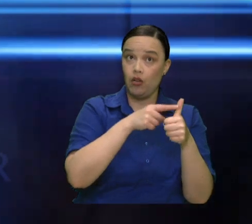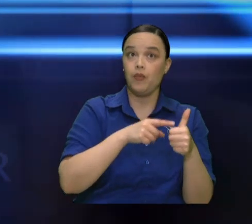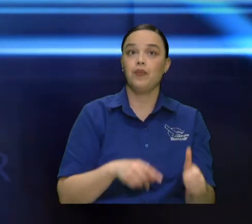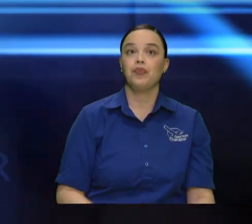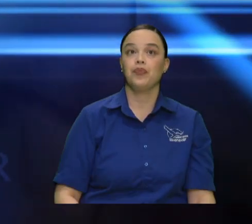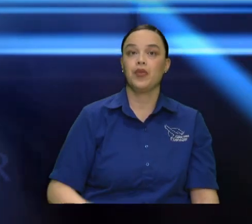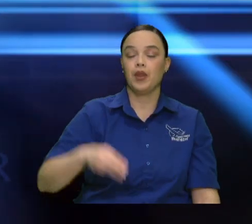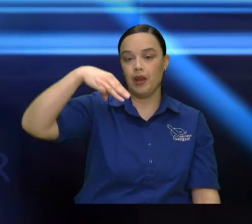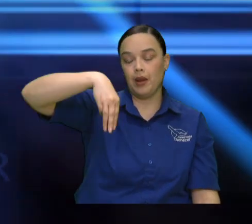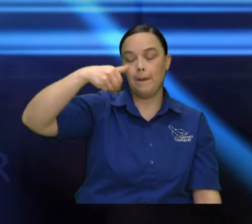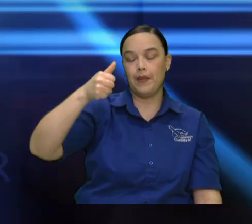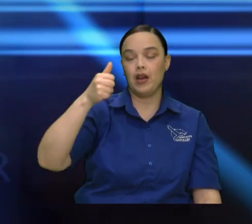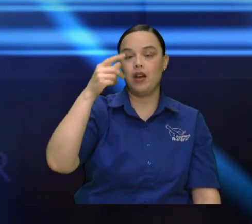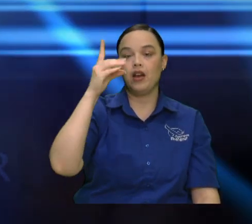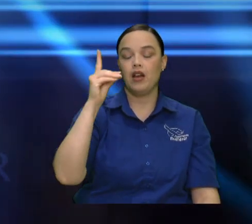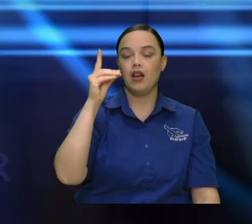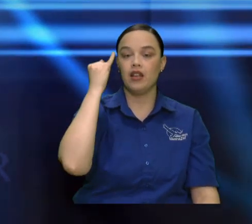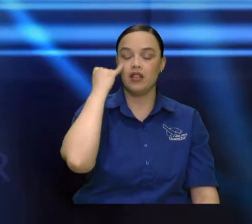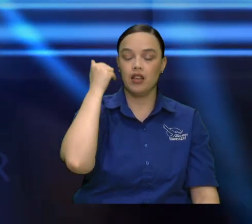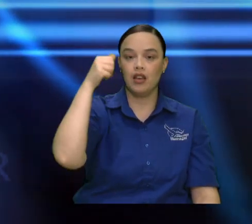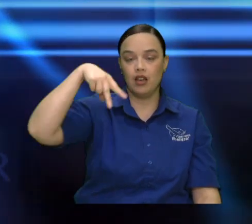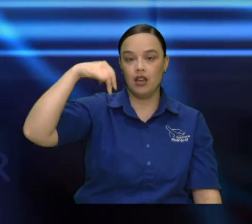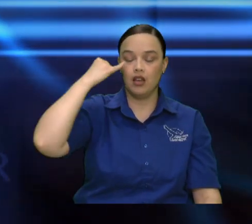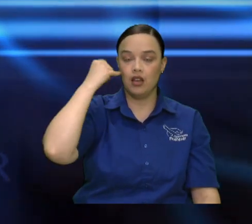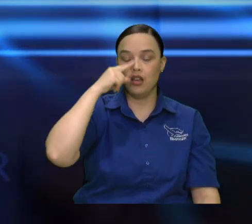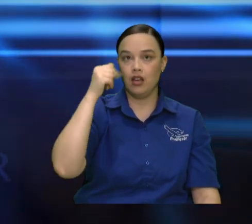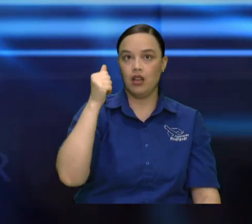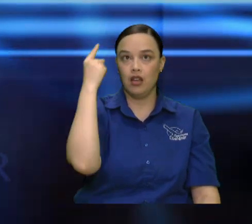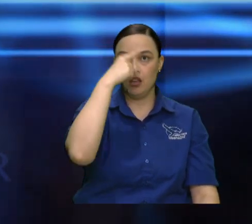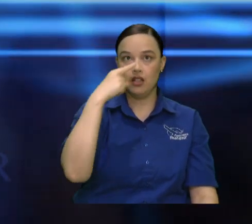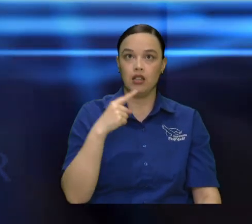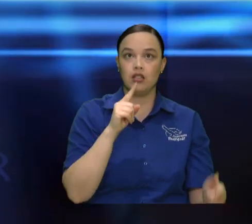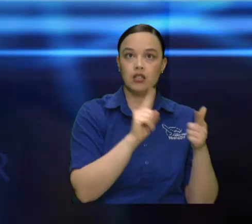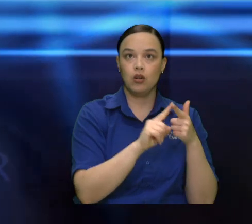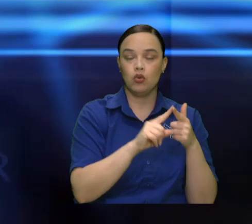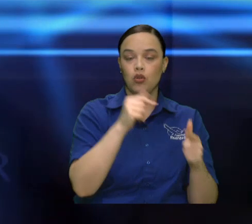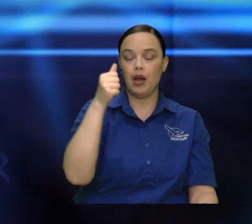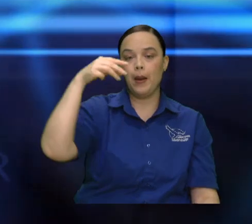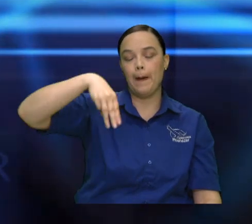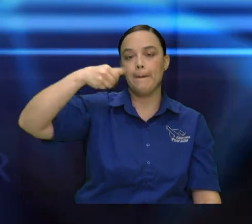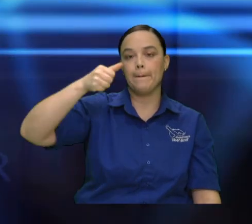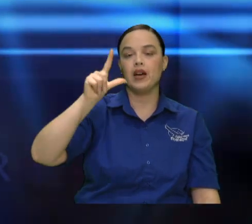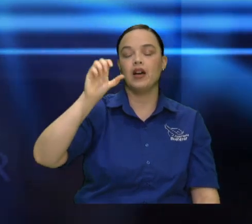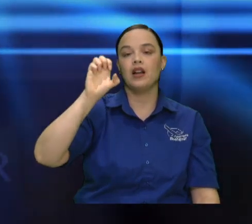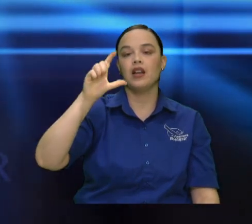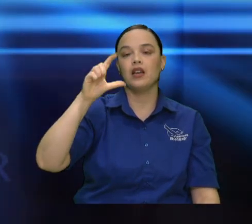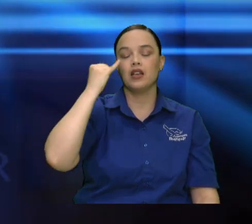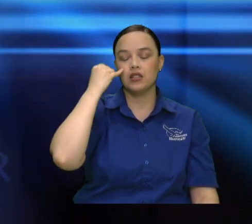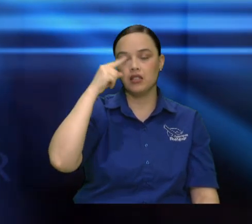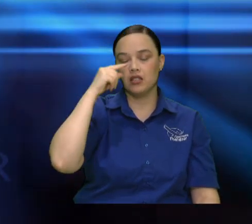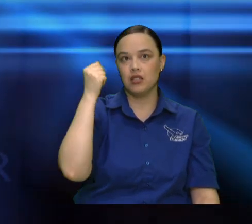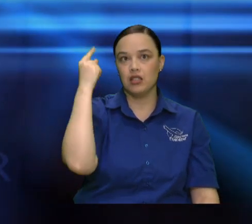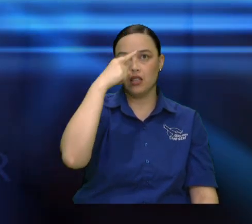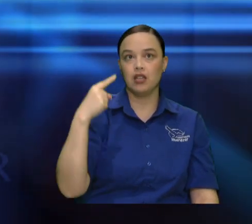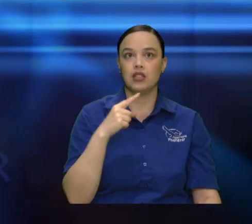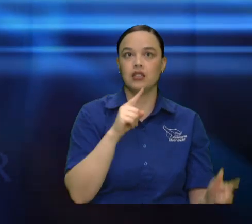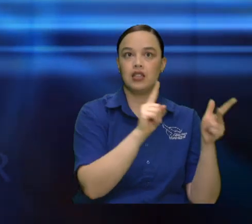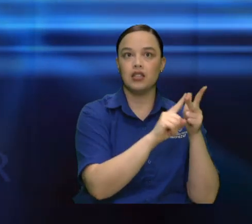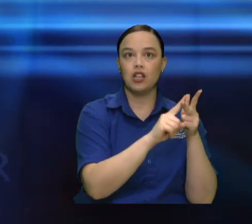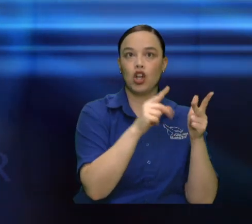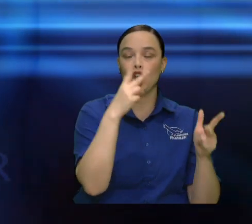y los hijos del oriente estudiamos estos tres hay más pero esto nos va a dar